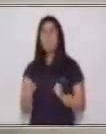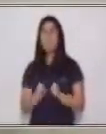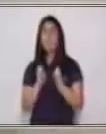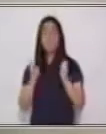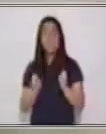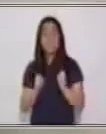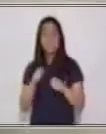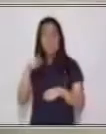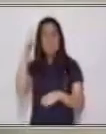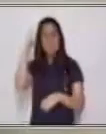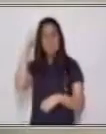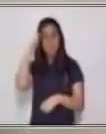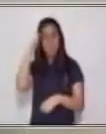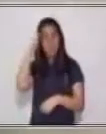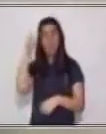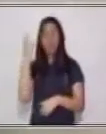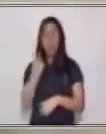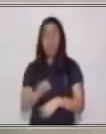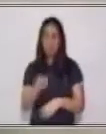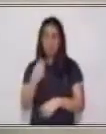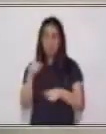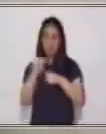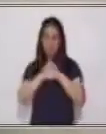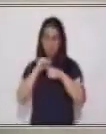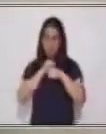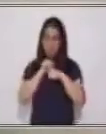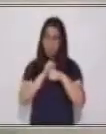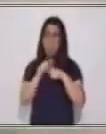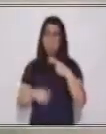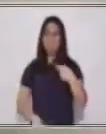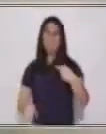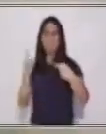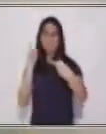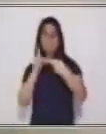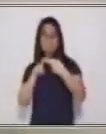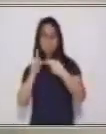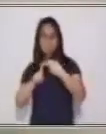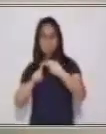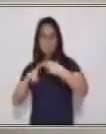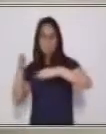que corta el cono en forma horizontal,